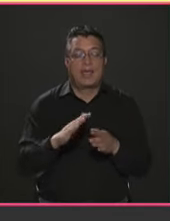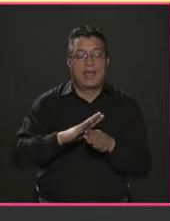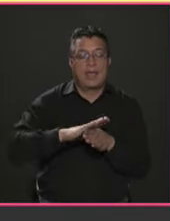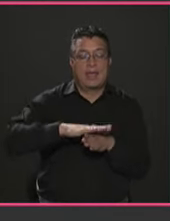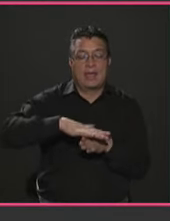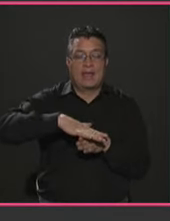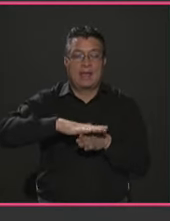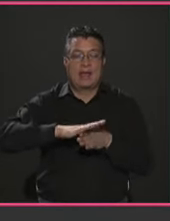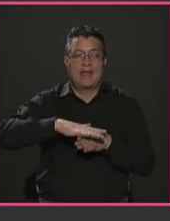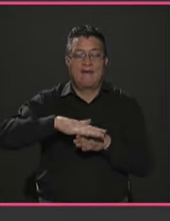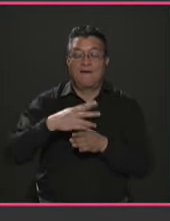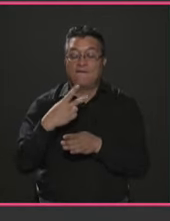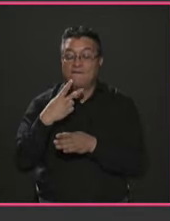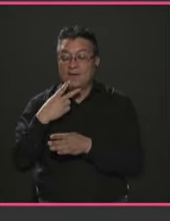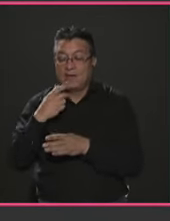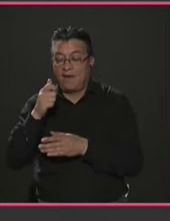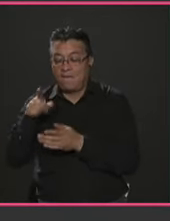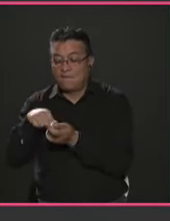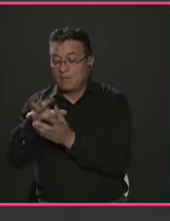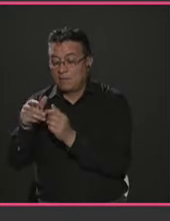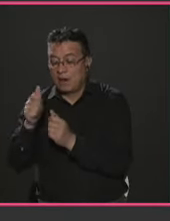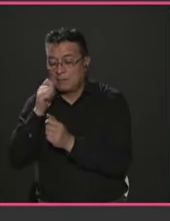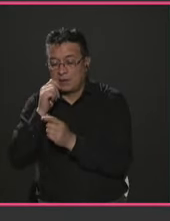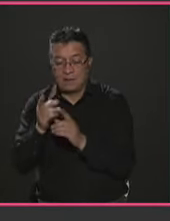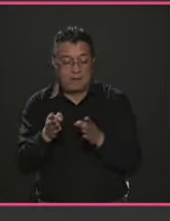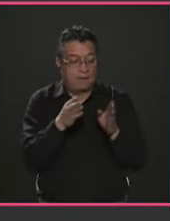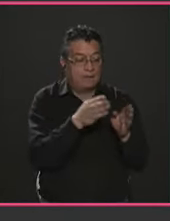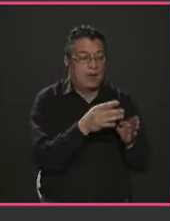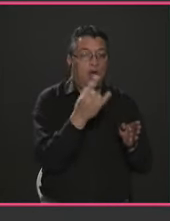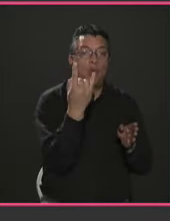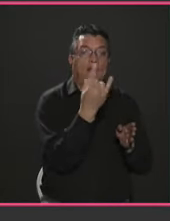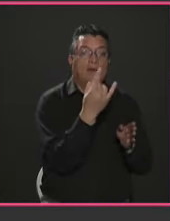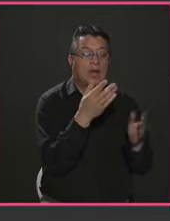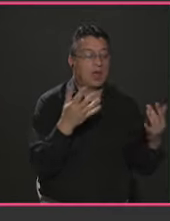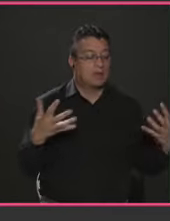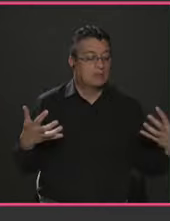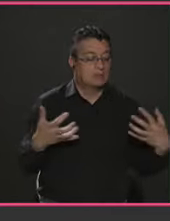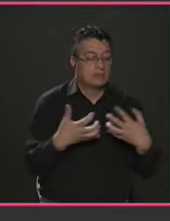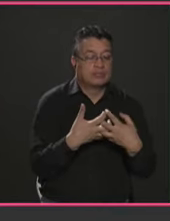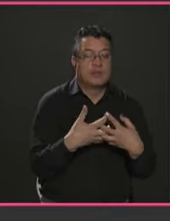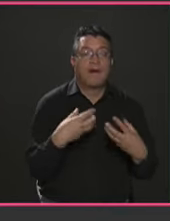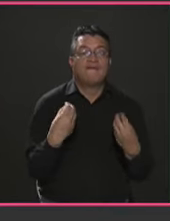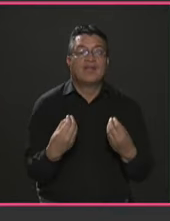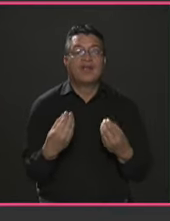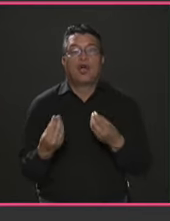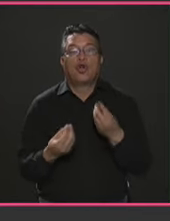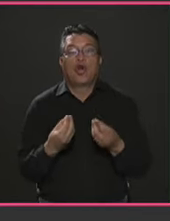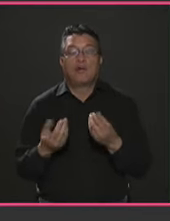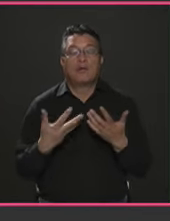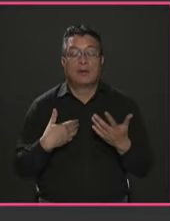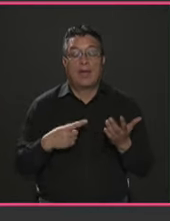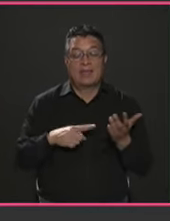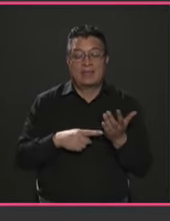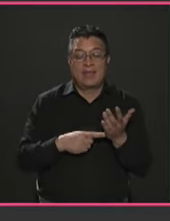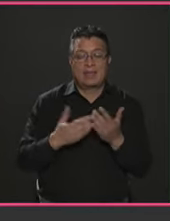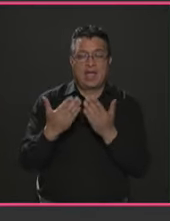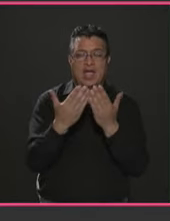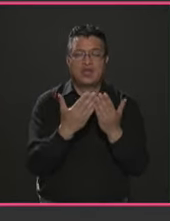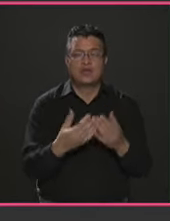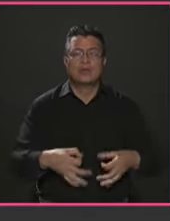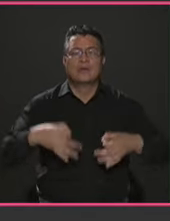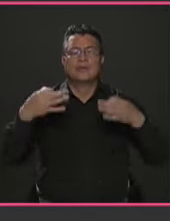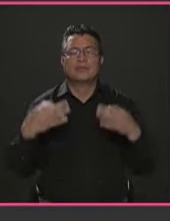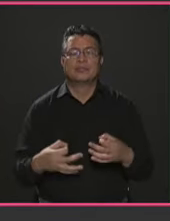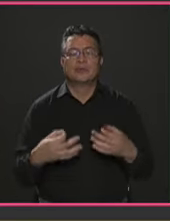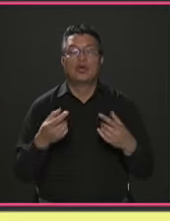vida familiar personal con la via Universitaria Cómo puedo tener técnicas de estudio adecuadas comoo